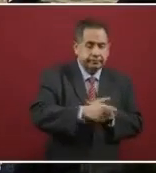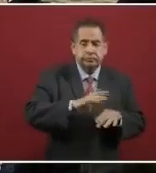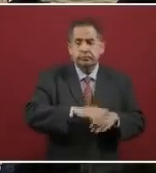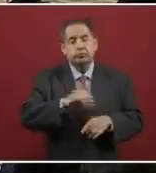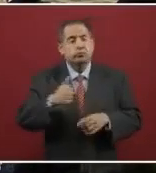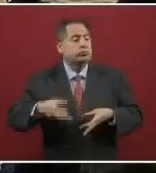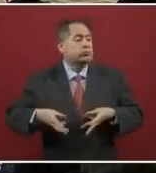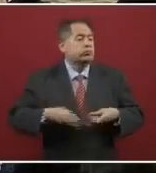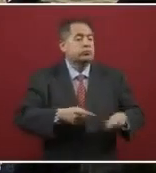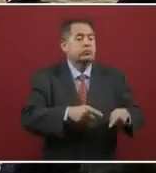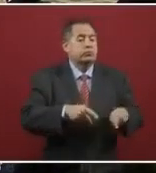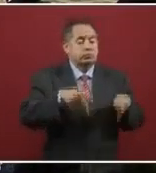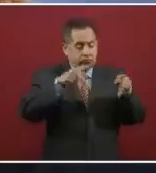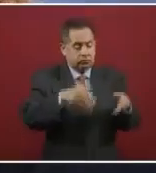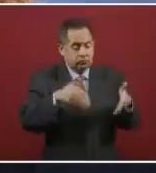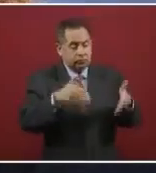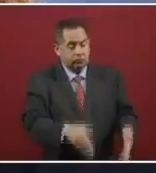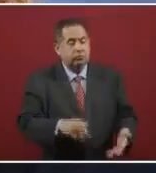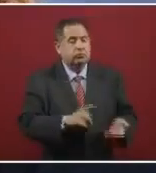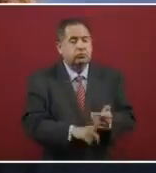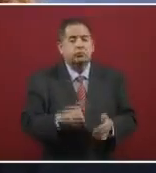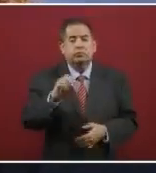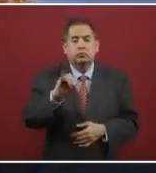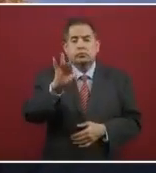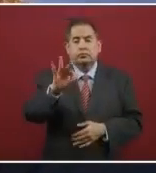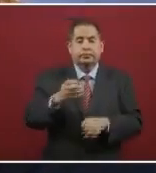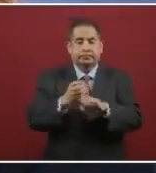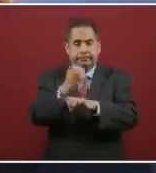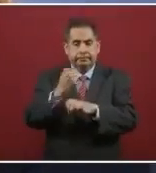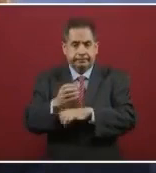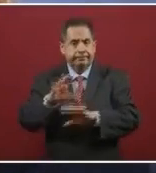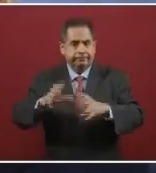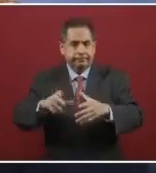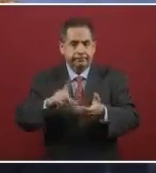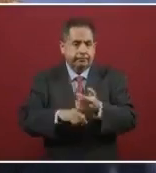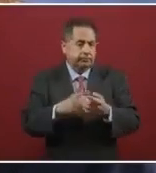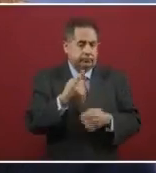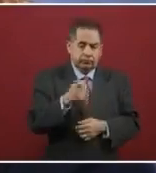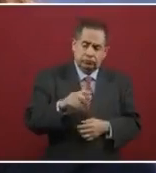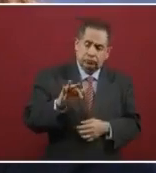gastos funerarios fueron sufragados por el DIF estatal, el monto de